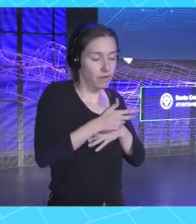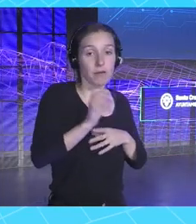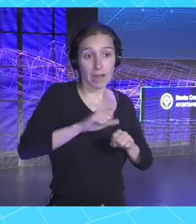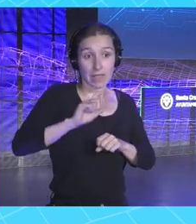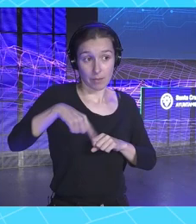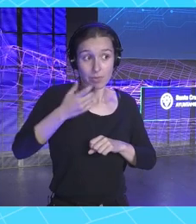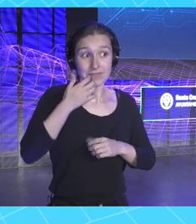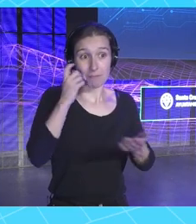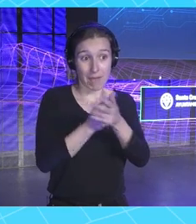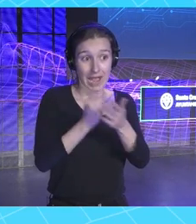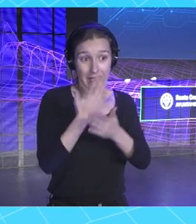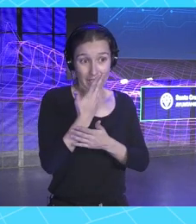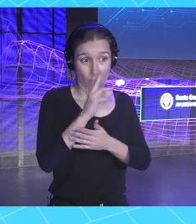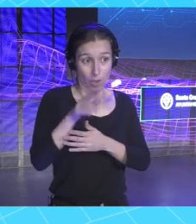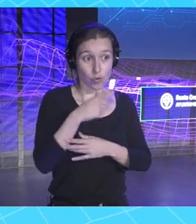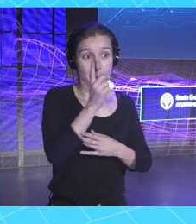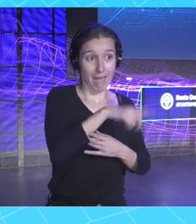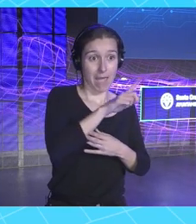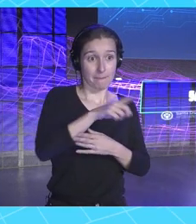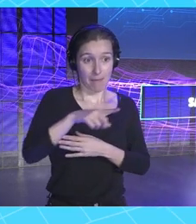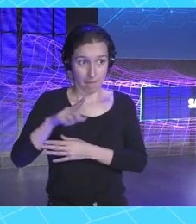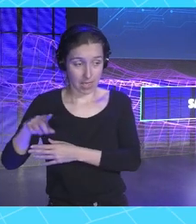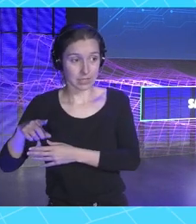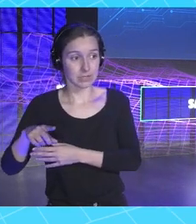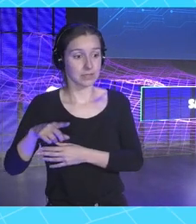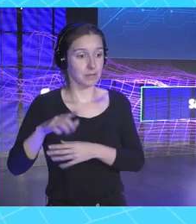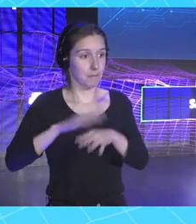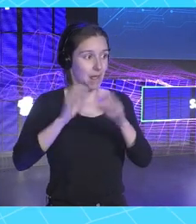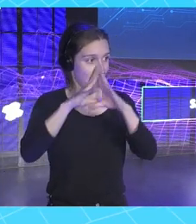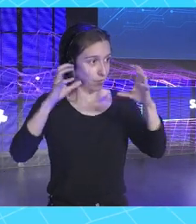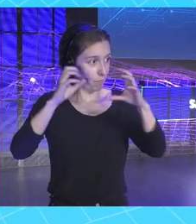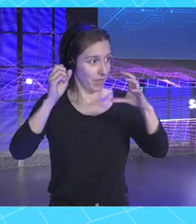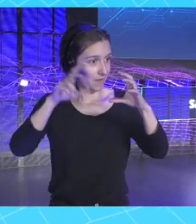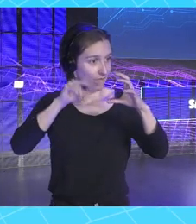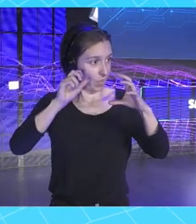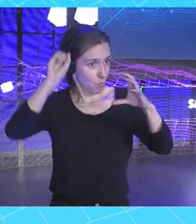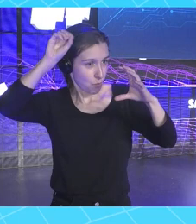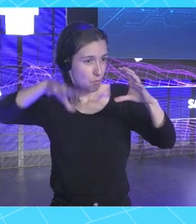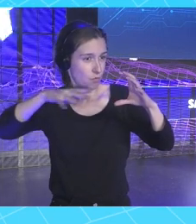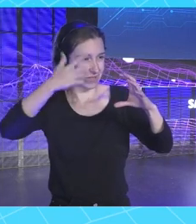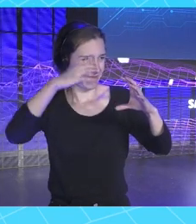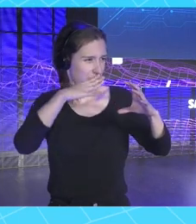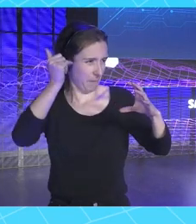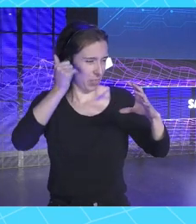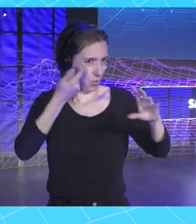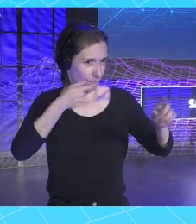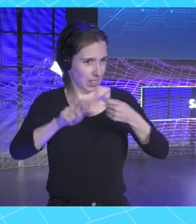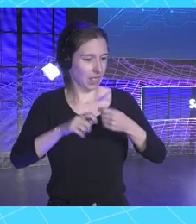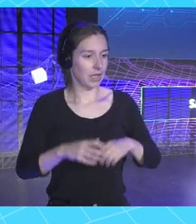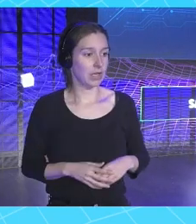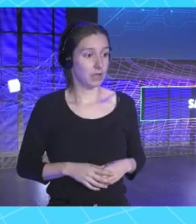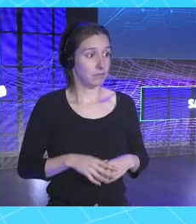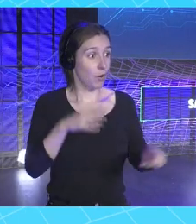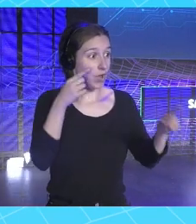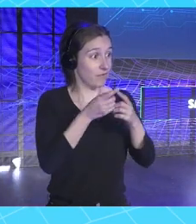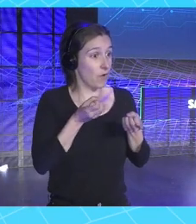si pagas los cinco euros que cuesta al mes el Cloud ese para que para que hablo de las de las que venden en Amazon para